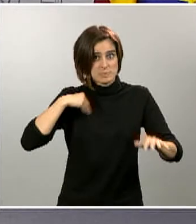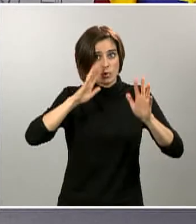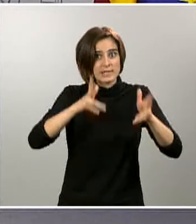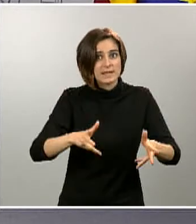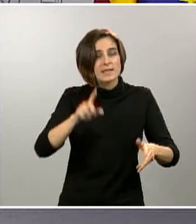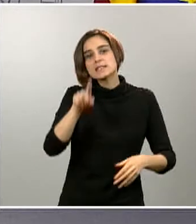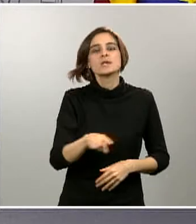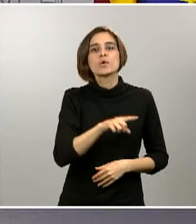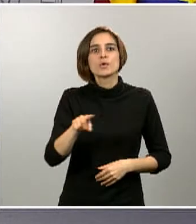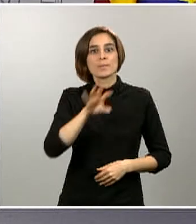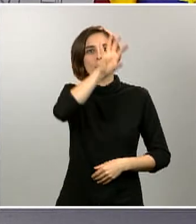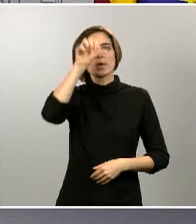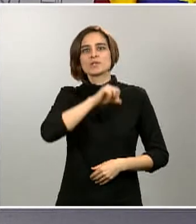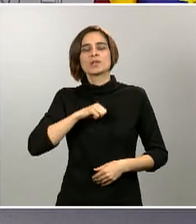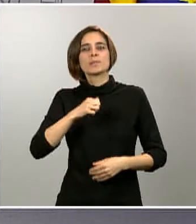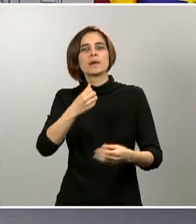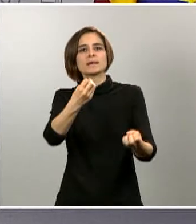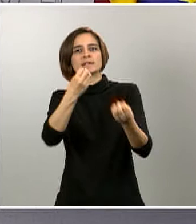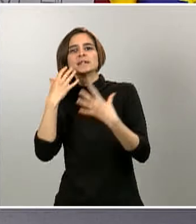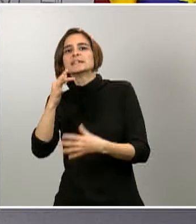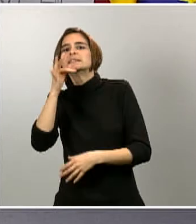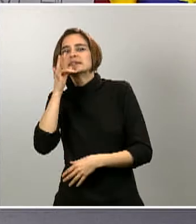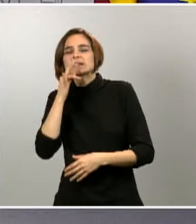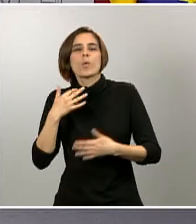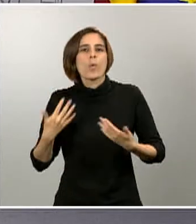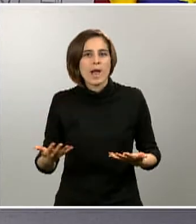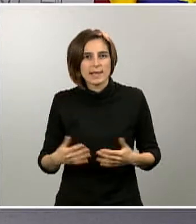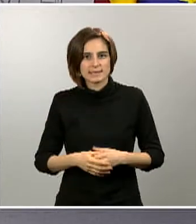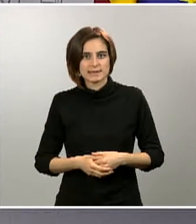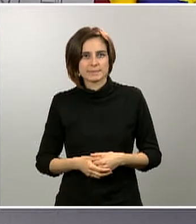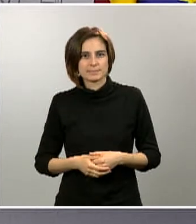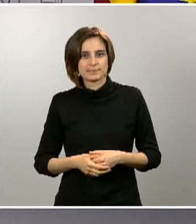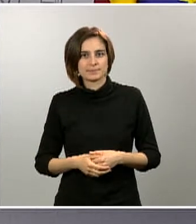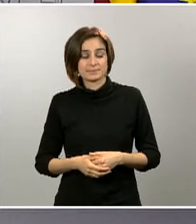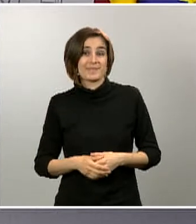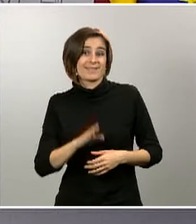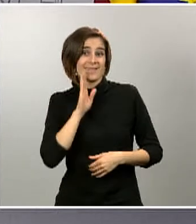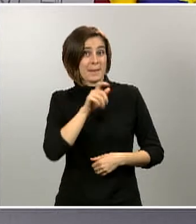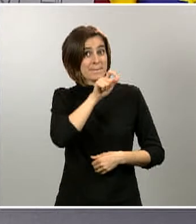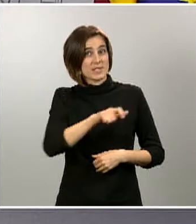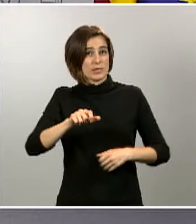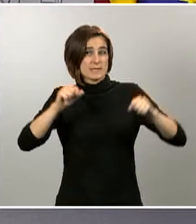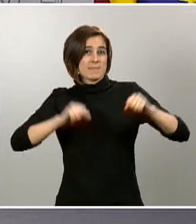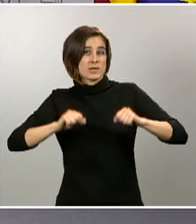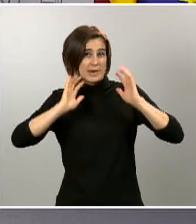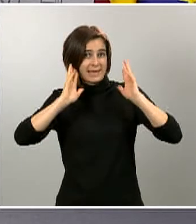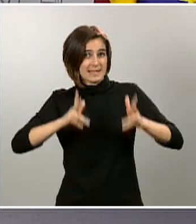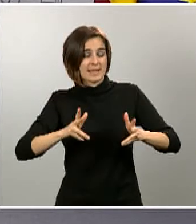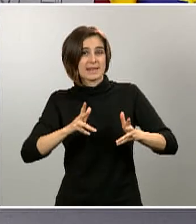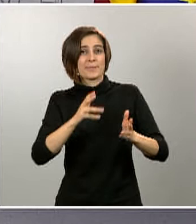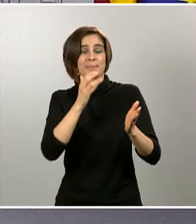facilitado esta información? Al no haber realizado ningún test a estas personas, las cifras oficiales, incluso